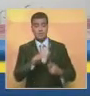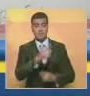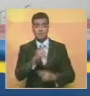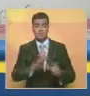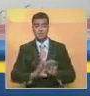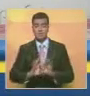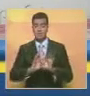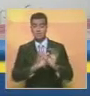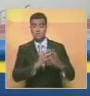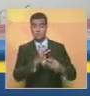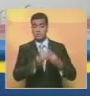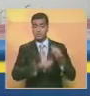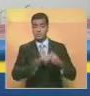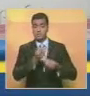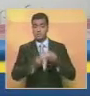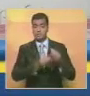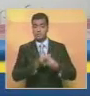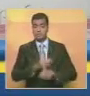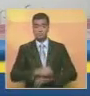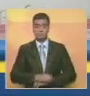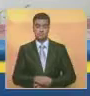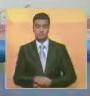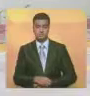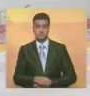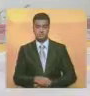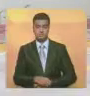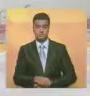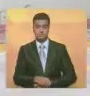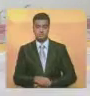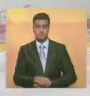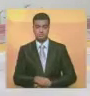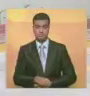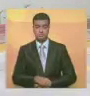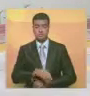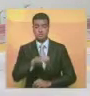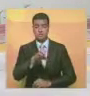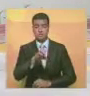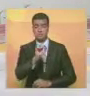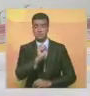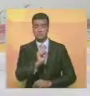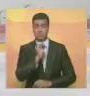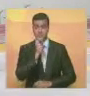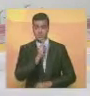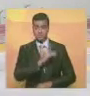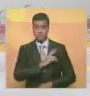vinculadas a esta organización dedicada al narcotráfico en el core 5 euclides sotillo noticiero venevisión